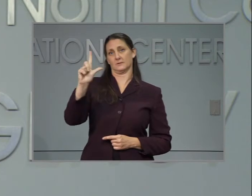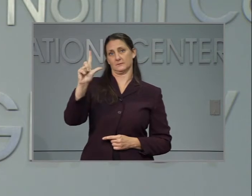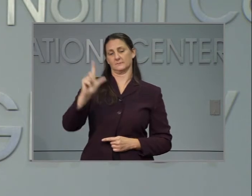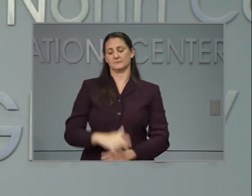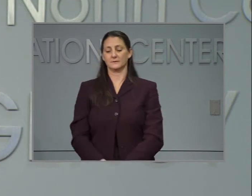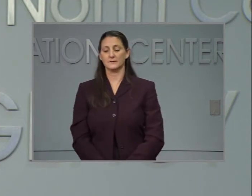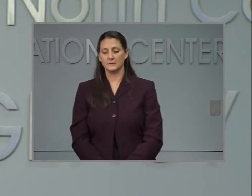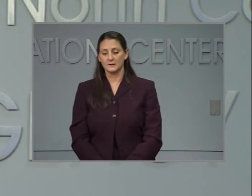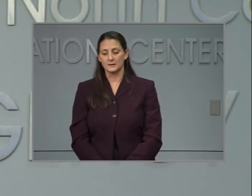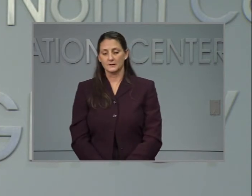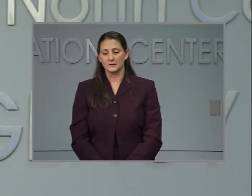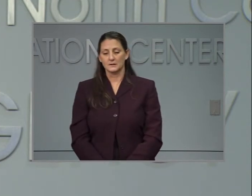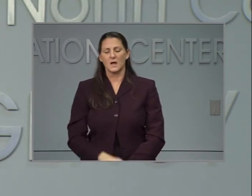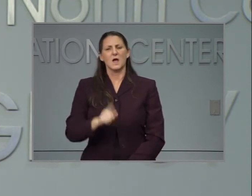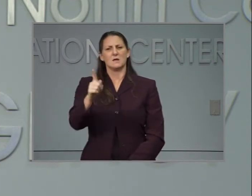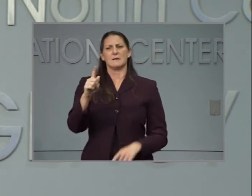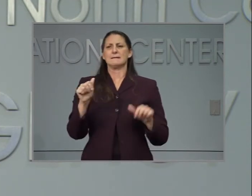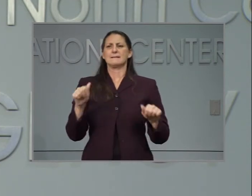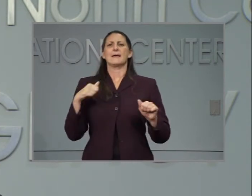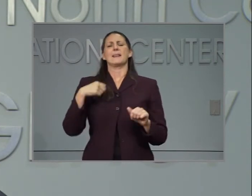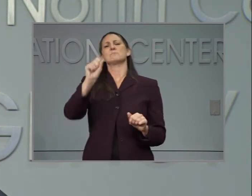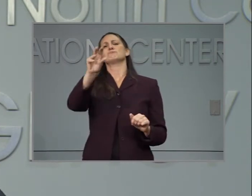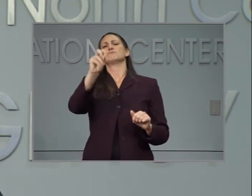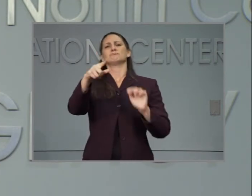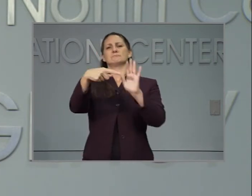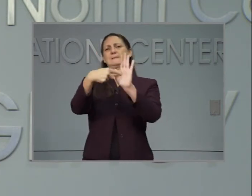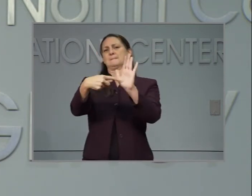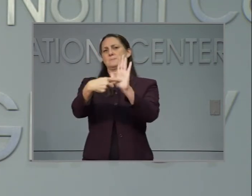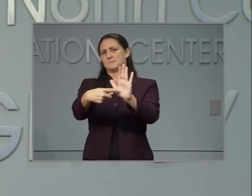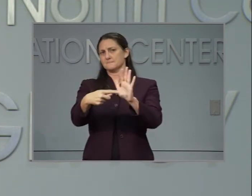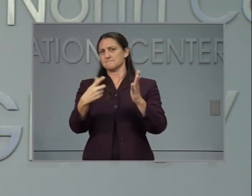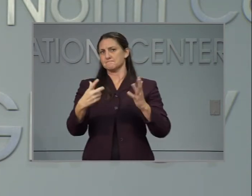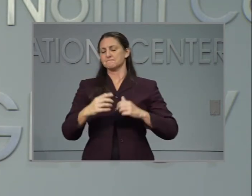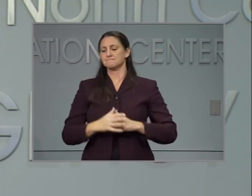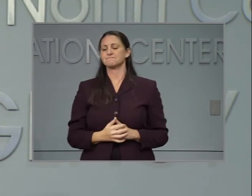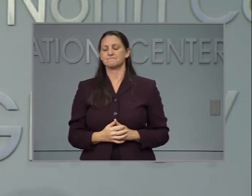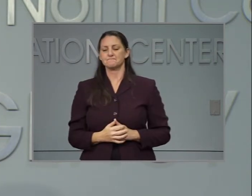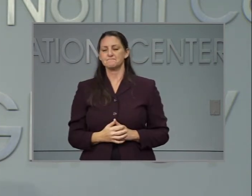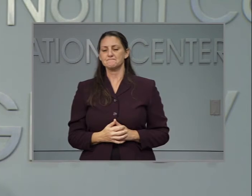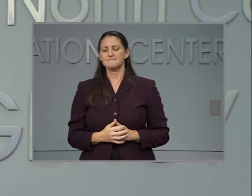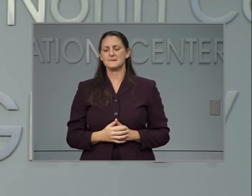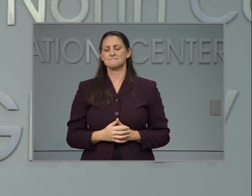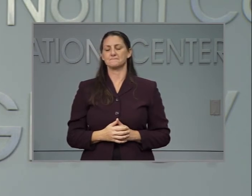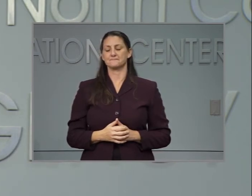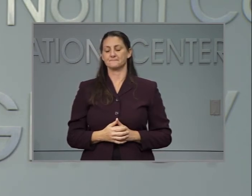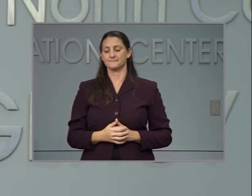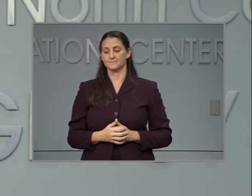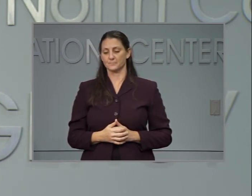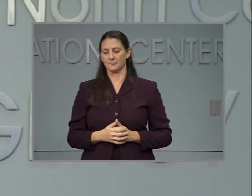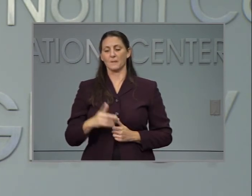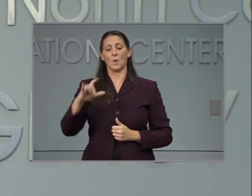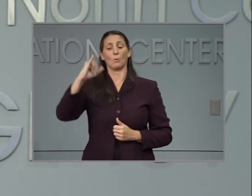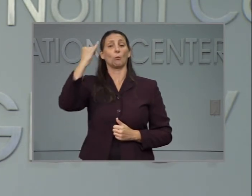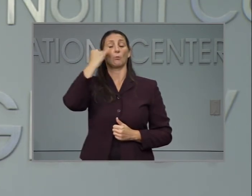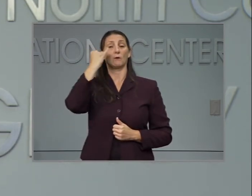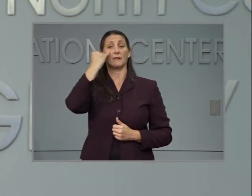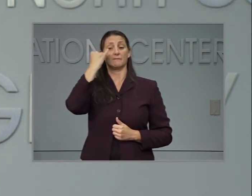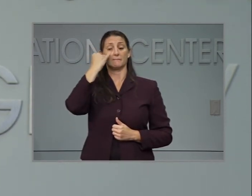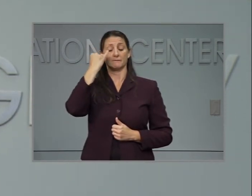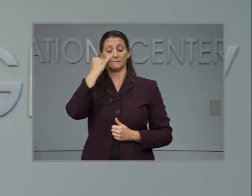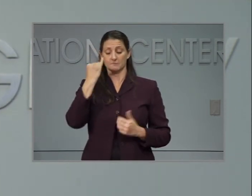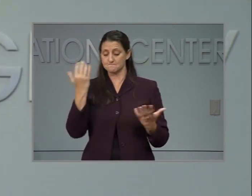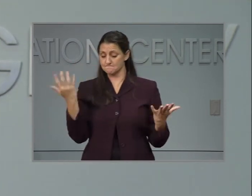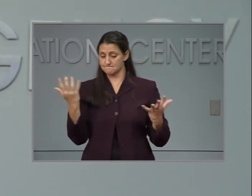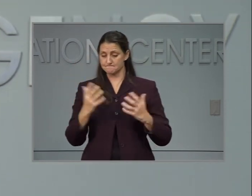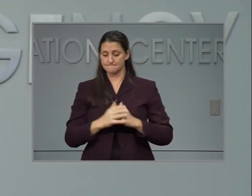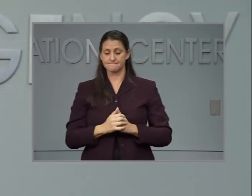La secretaria, es para la secretaria Cohen. Le voy a dar un ejemplo, va a ver si esto nos ayuda a que me conteste. Está hablando